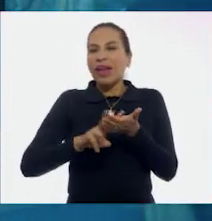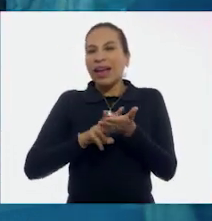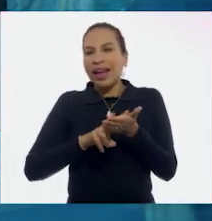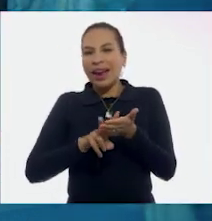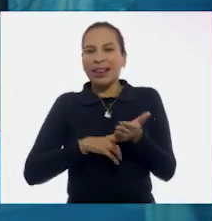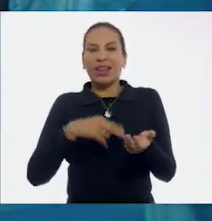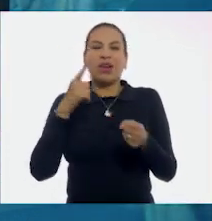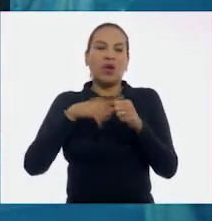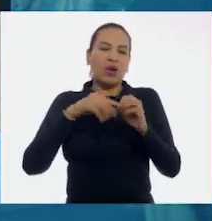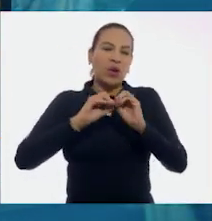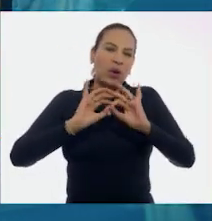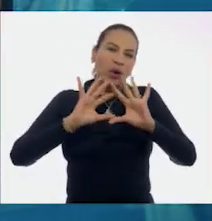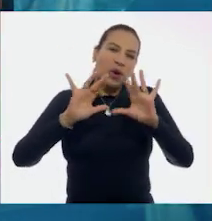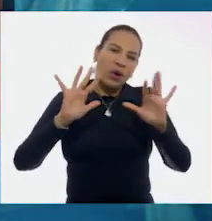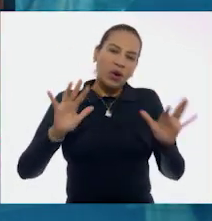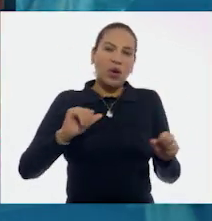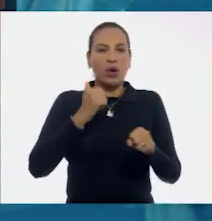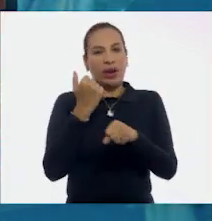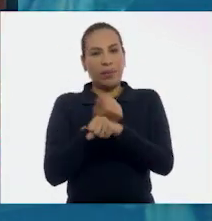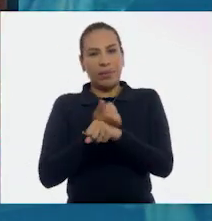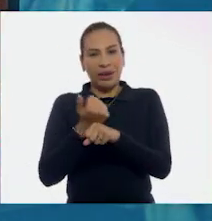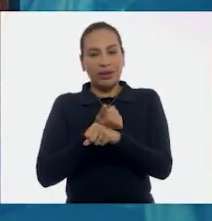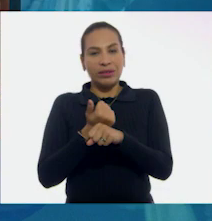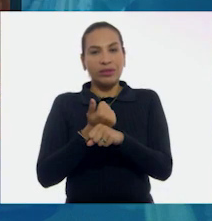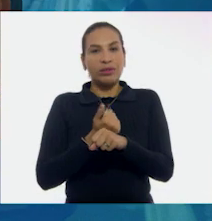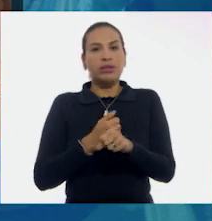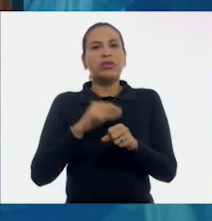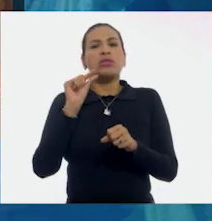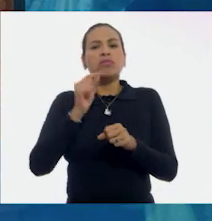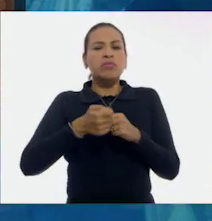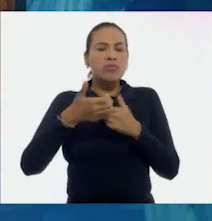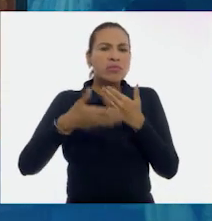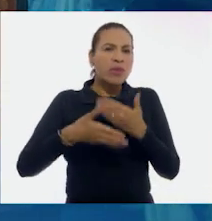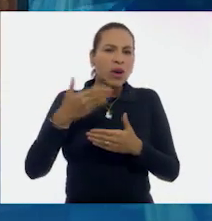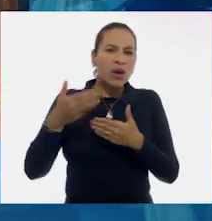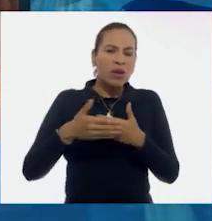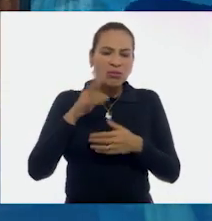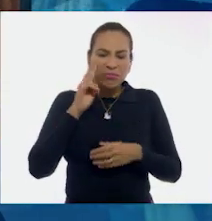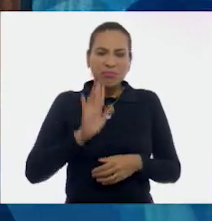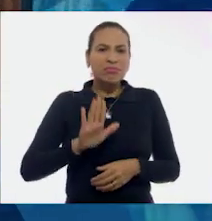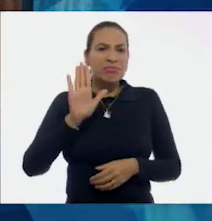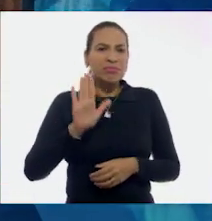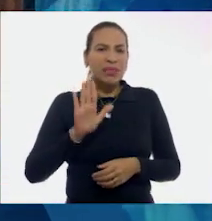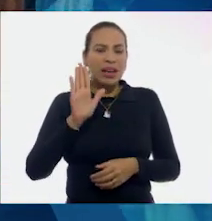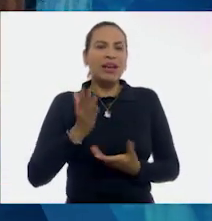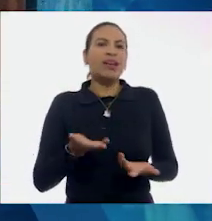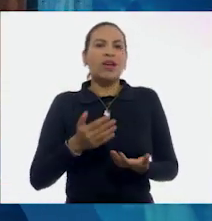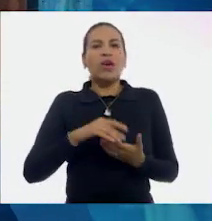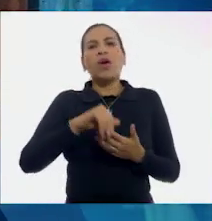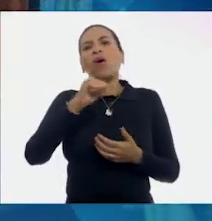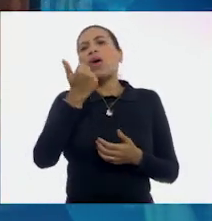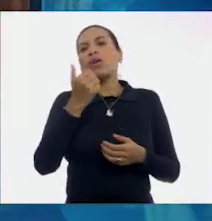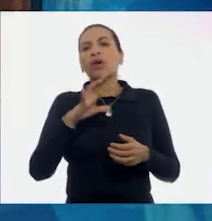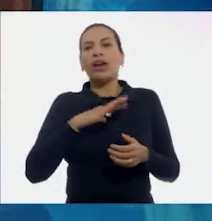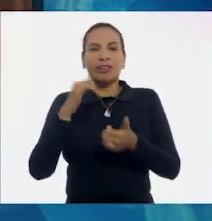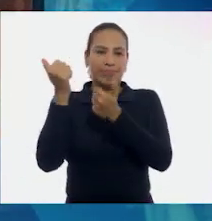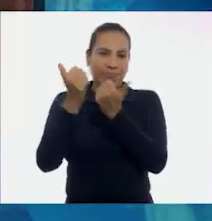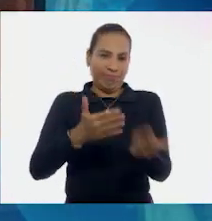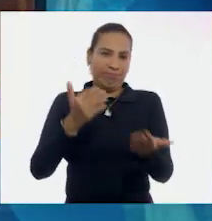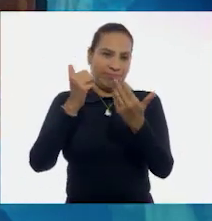otros muy colorados, otros amarillos, y pocos de ellos parecían a los que de otras partes se